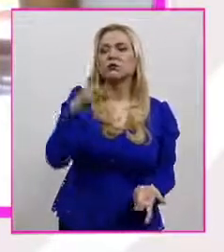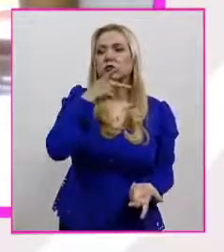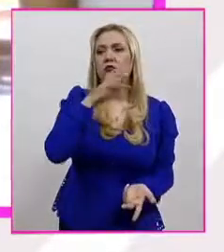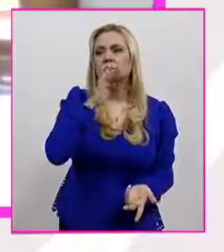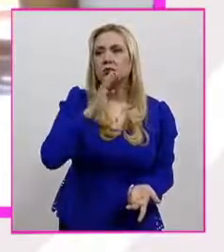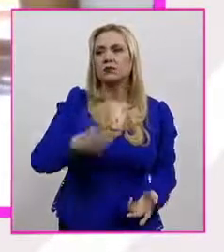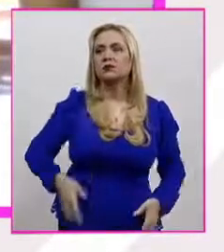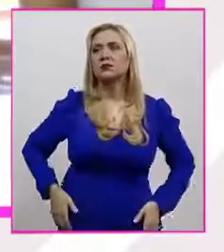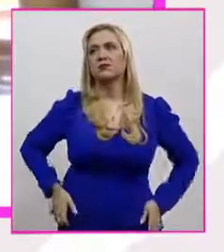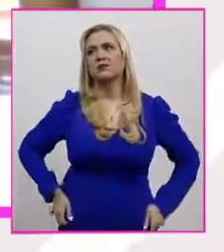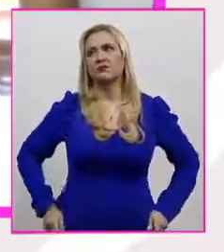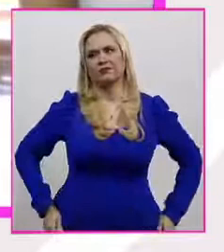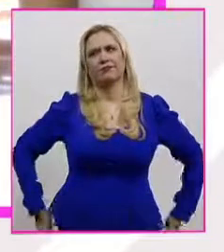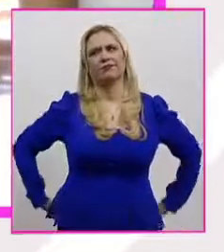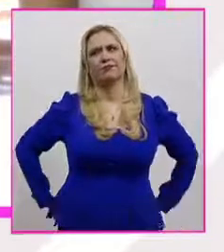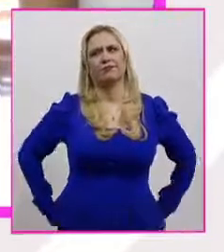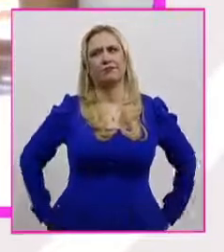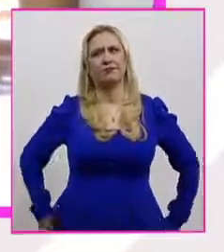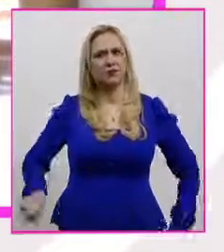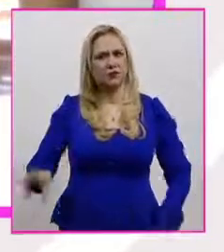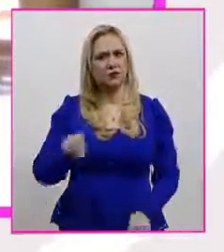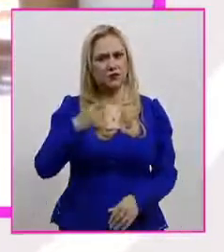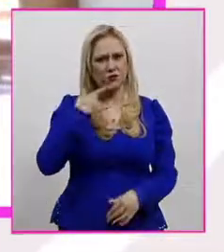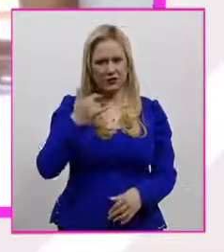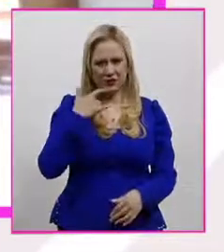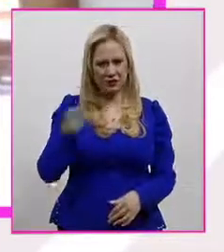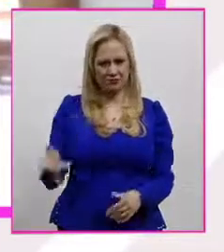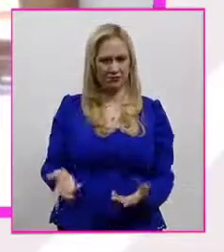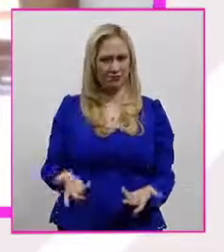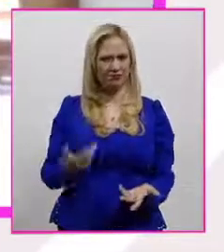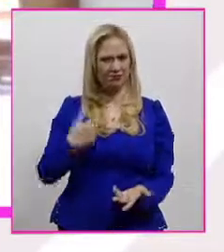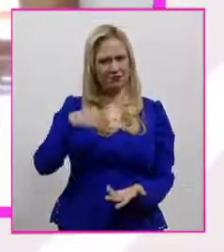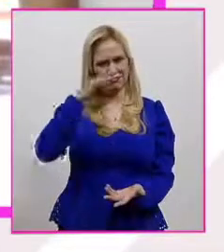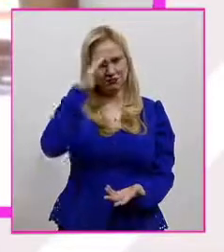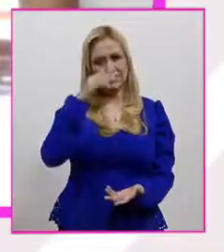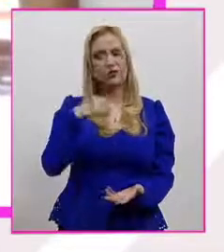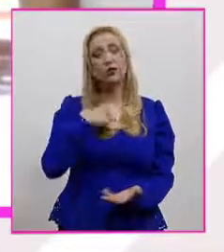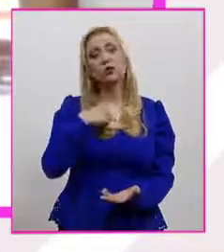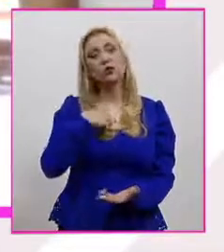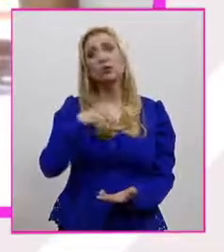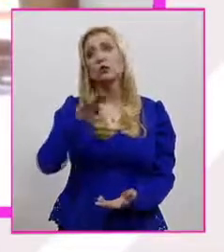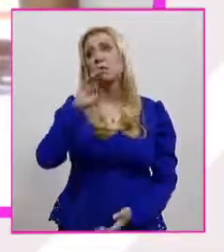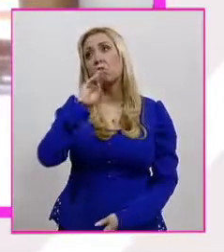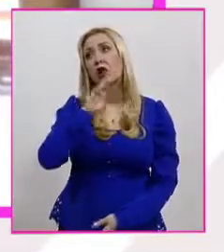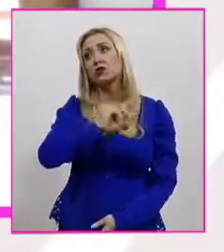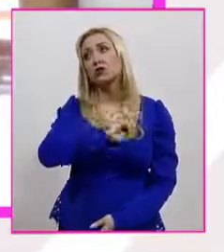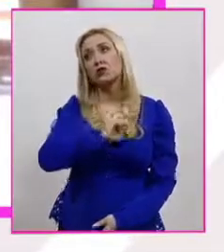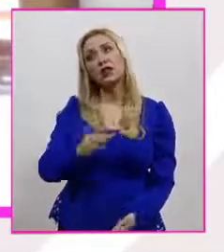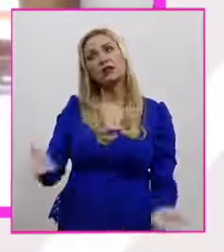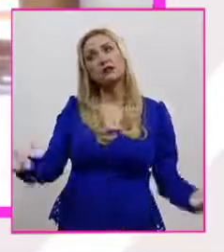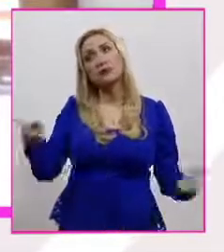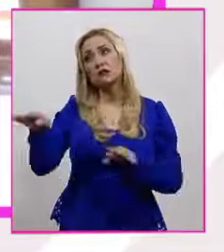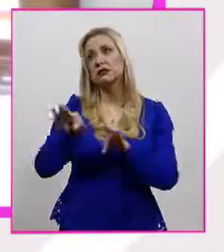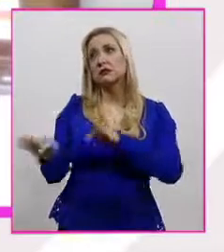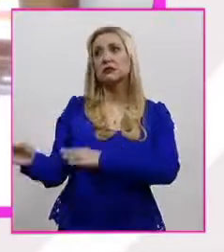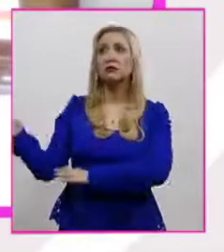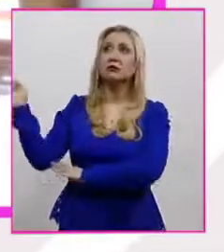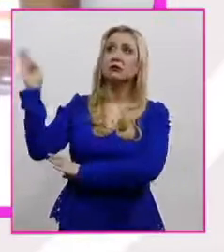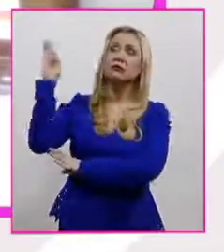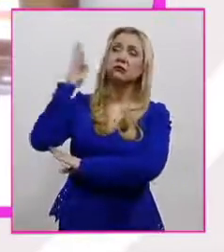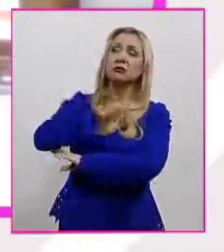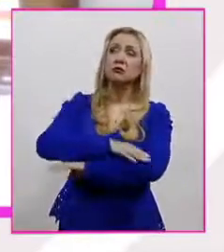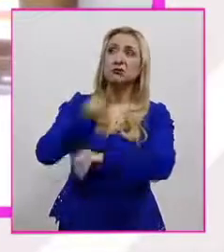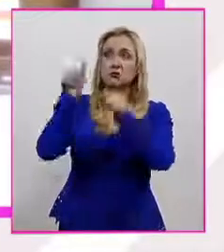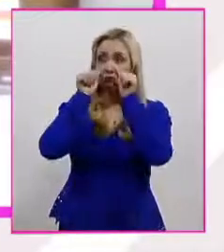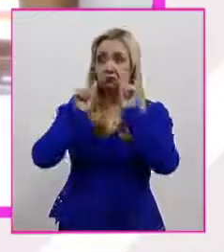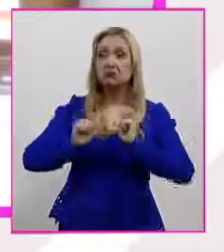presentes, a mí siempre me ha parecido ofensiva en cierta medida. Yo soy hijo de madre soltera y ahí me tocó que mi mamá trabajara todo el día y no estuviera presente pues,